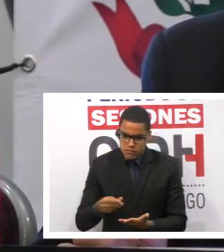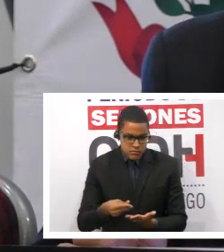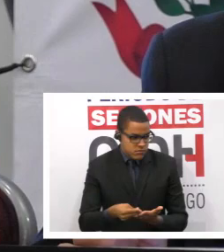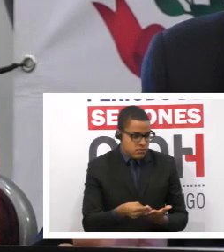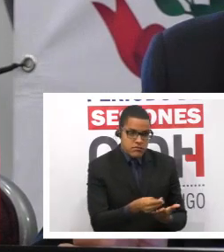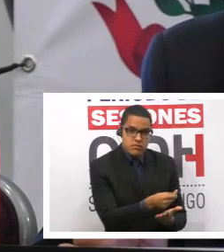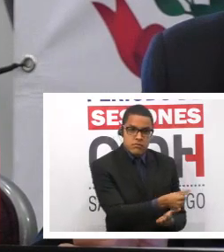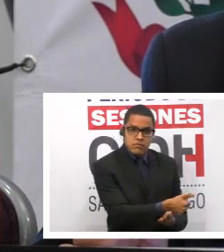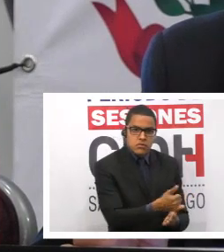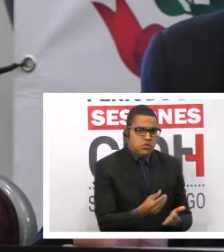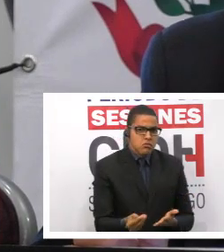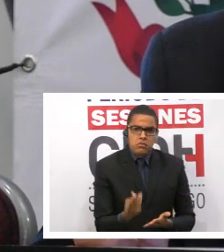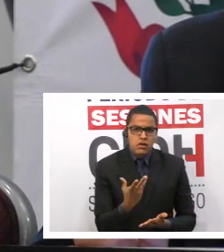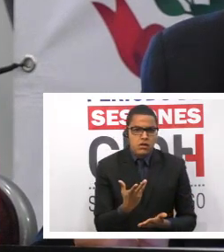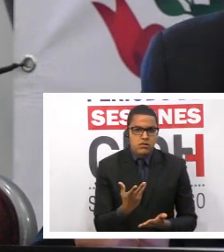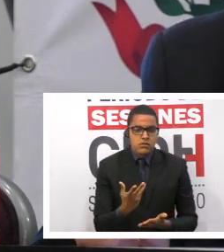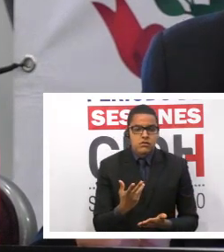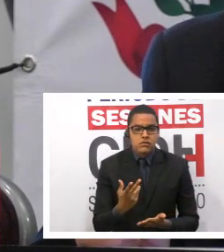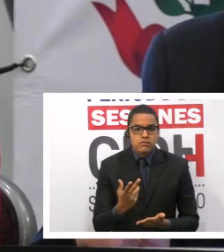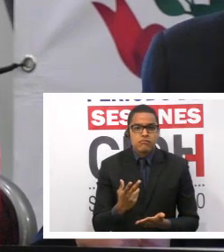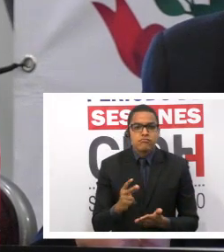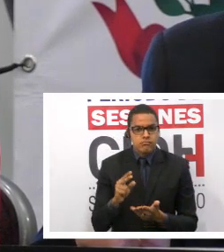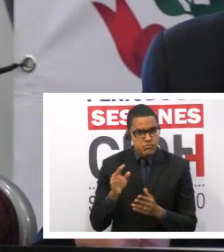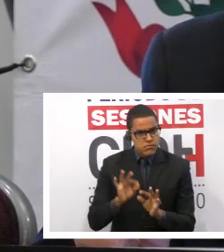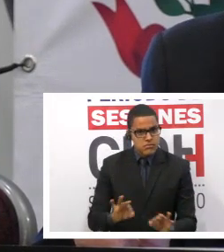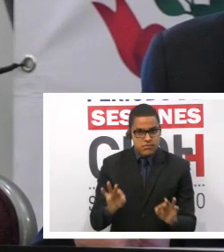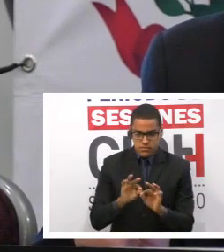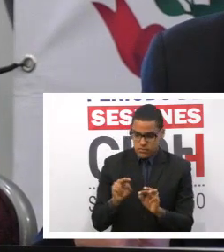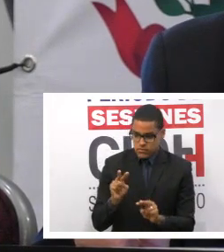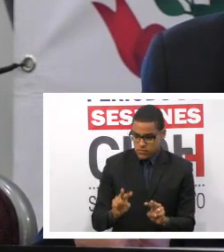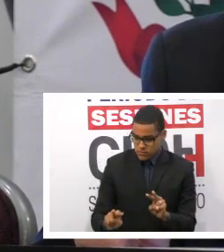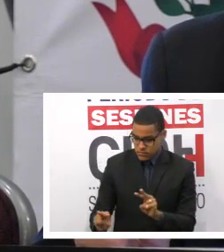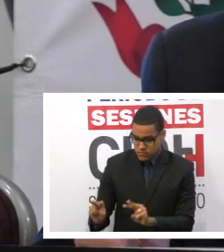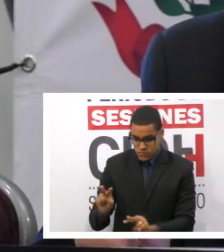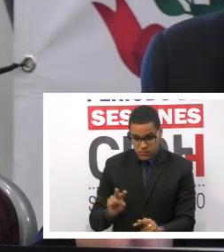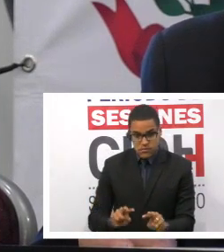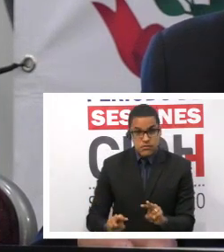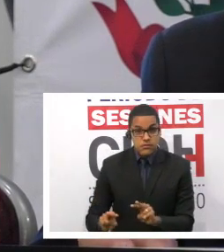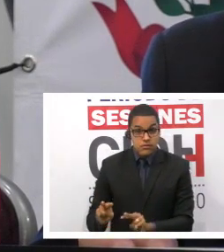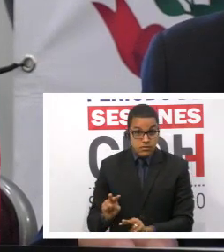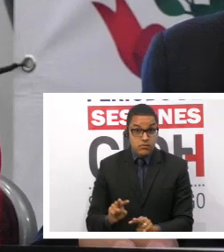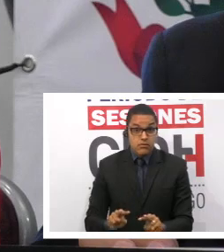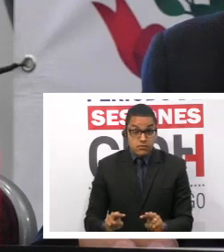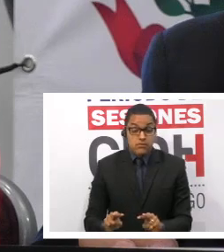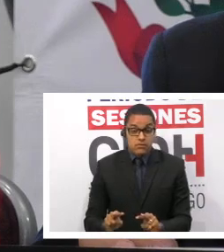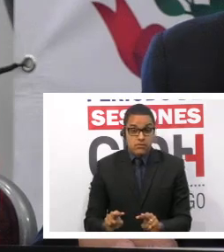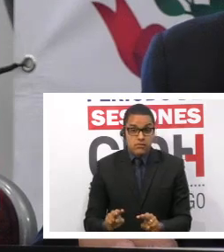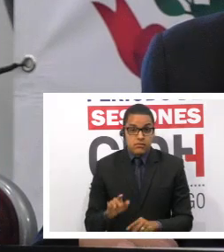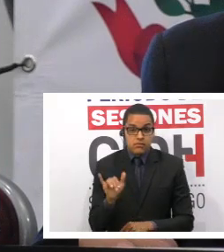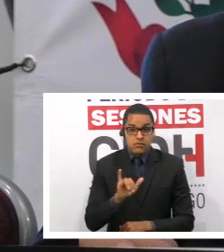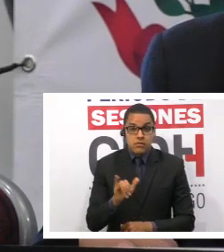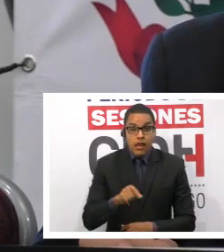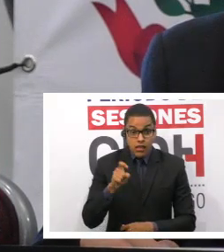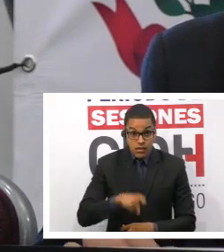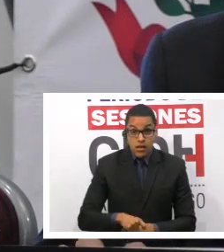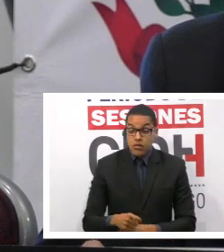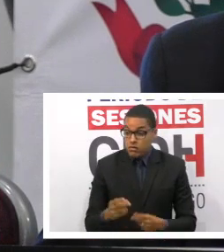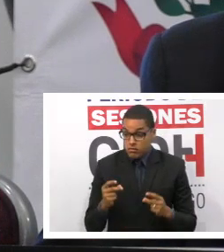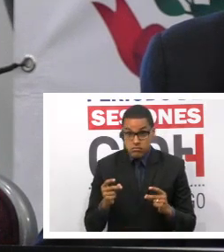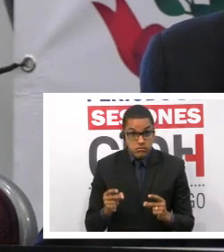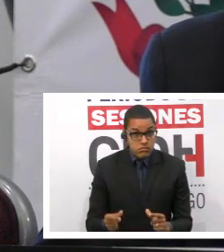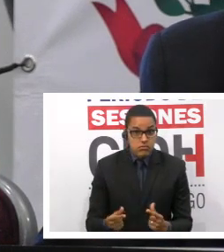incorporemos esas esas esa disciplina y requiere también una urgencia que ustedes bien nos